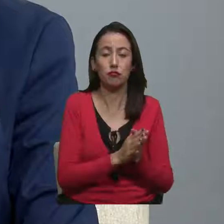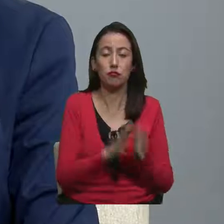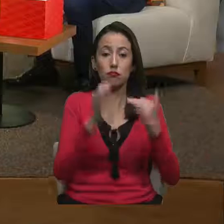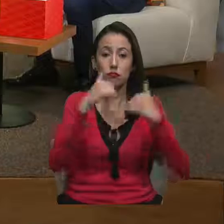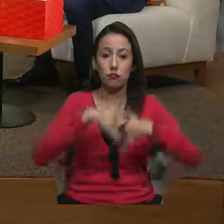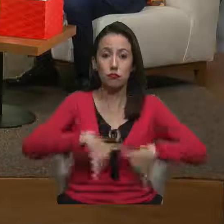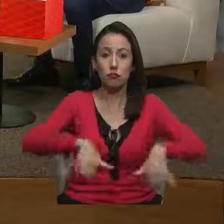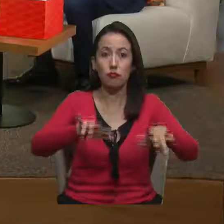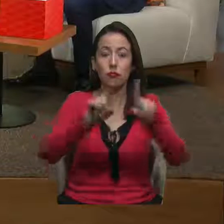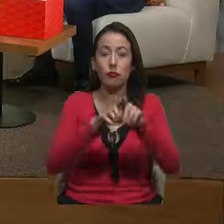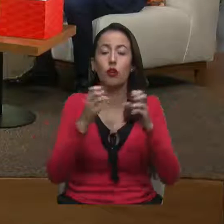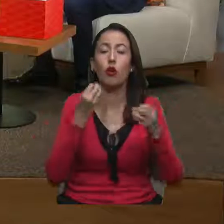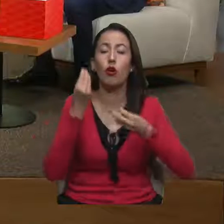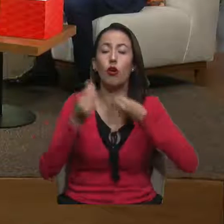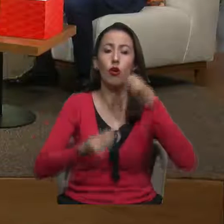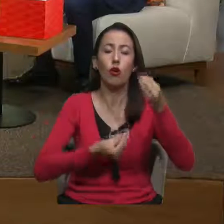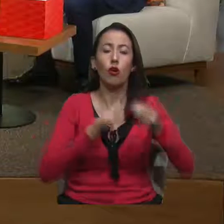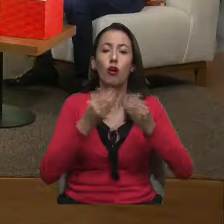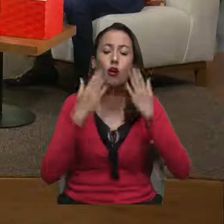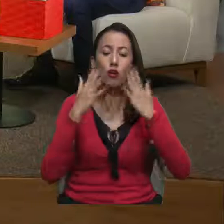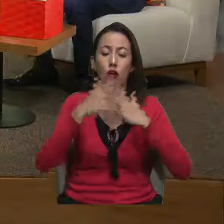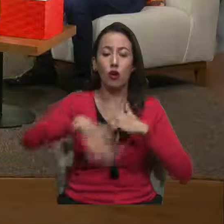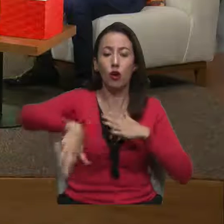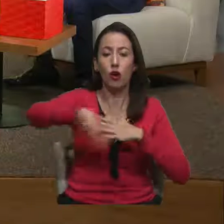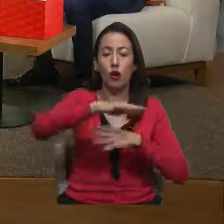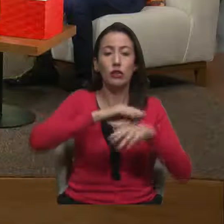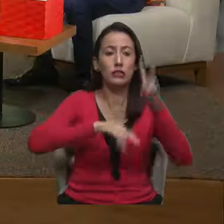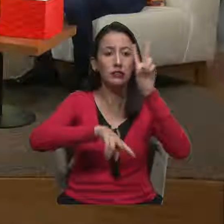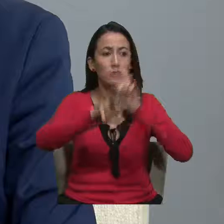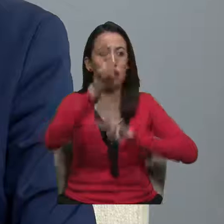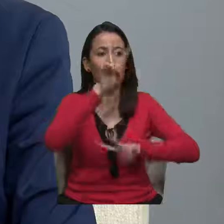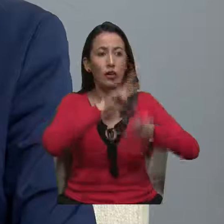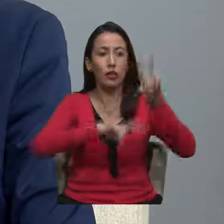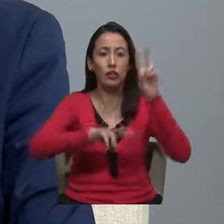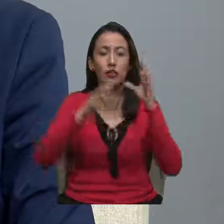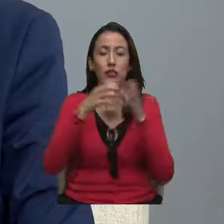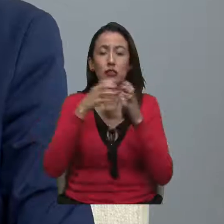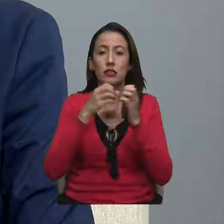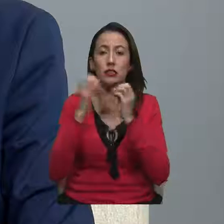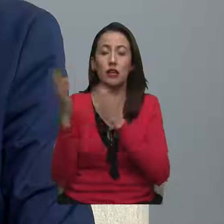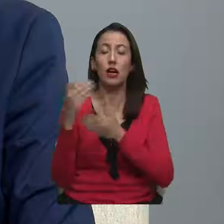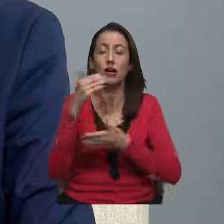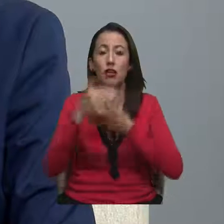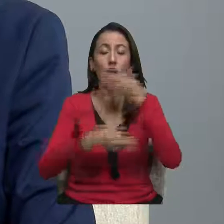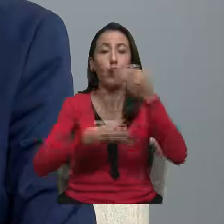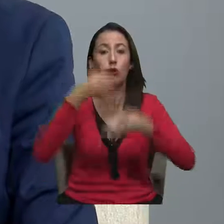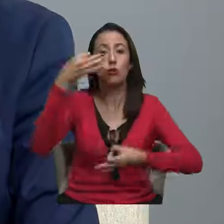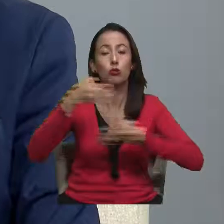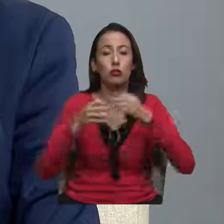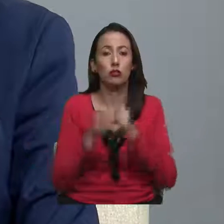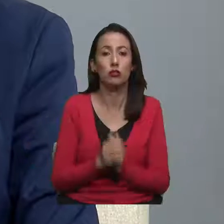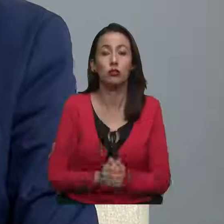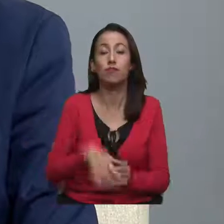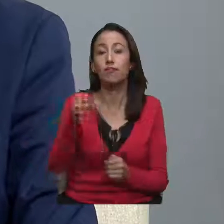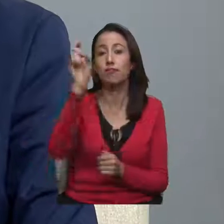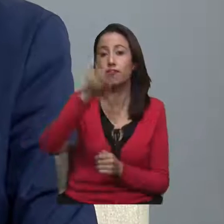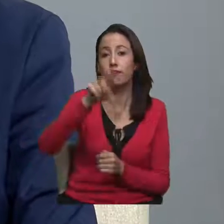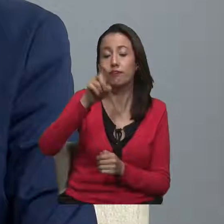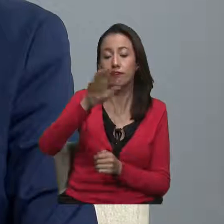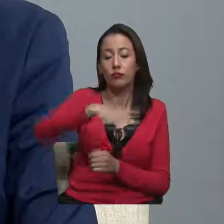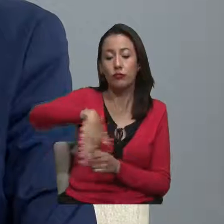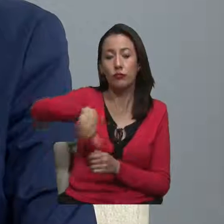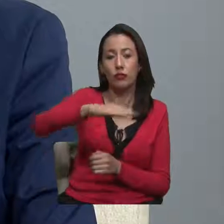sí globalmente necesitamos analizar los dictámenes de esta justicia tienen que tener autonomía